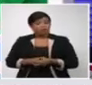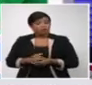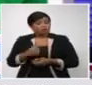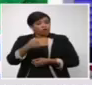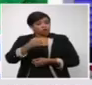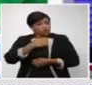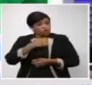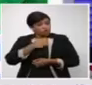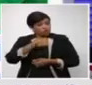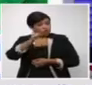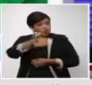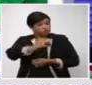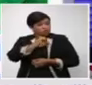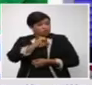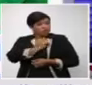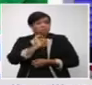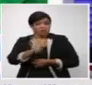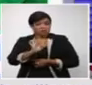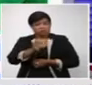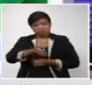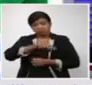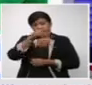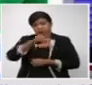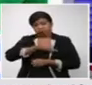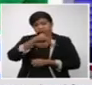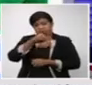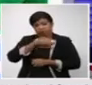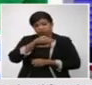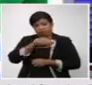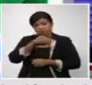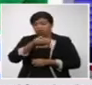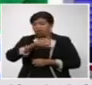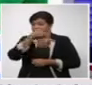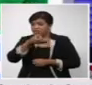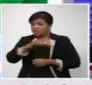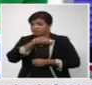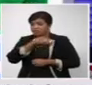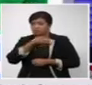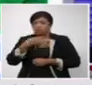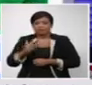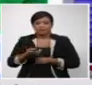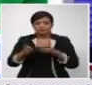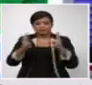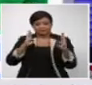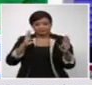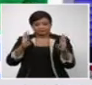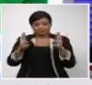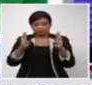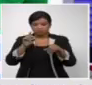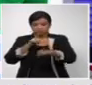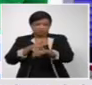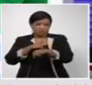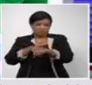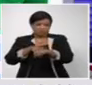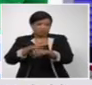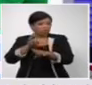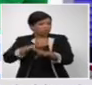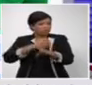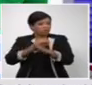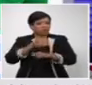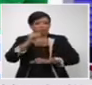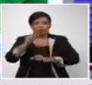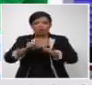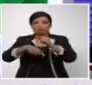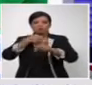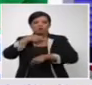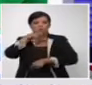solamente, este es un factor, fíjense, este es un factor que es el tiempo, que después iremos evaluando los demás. Este es el